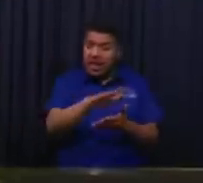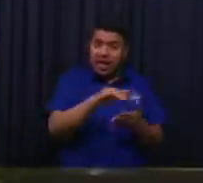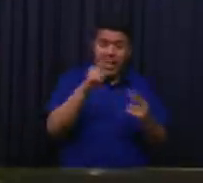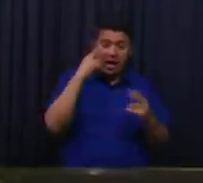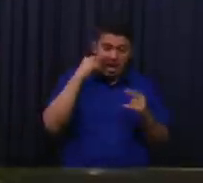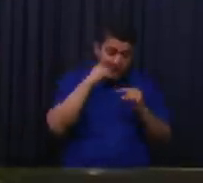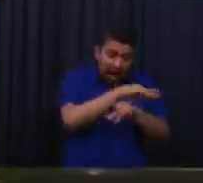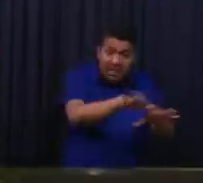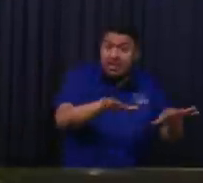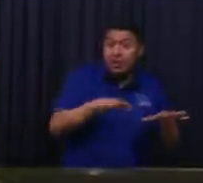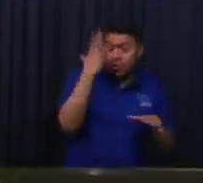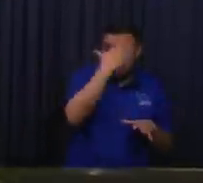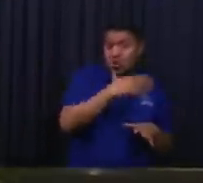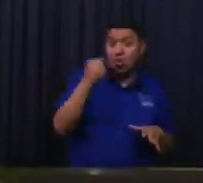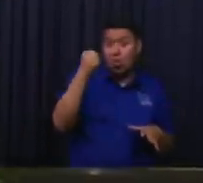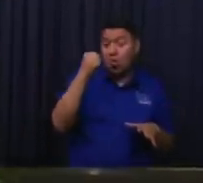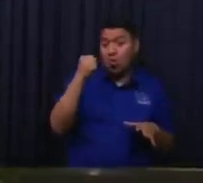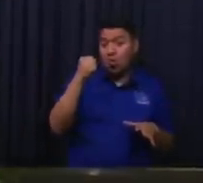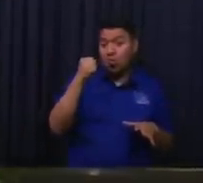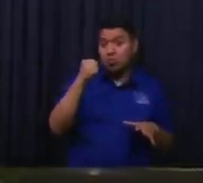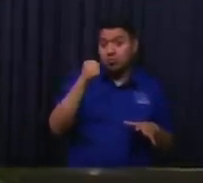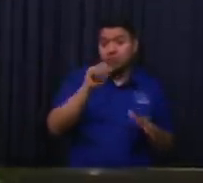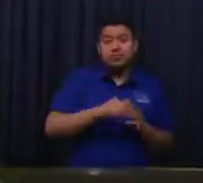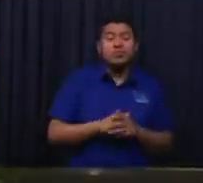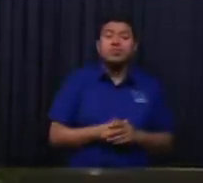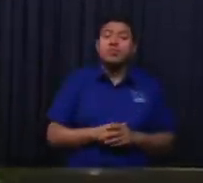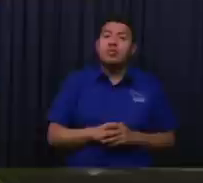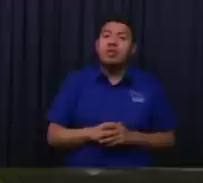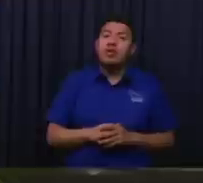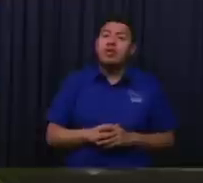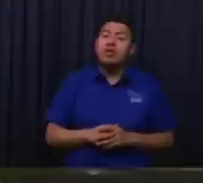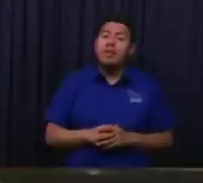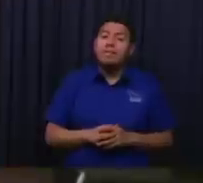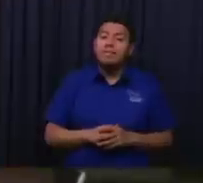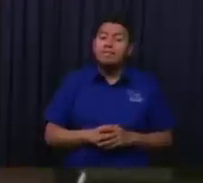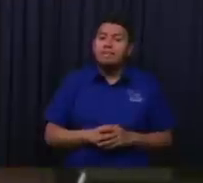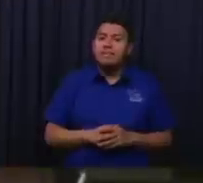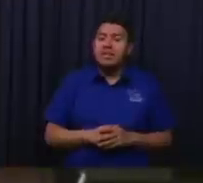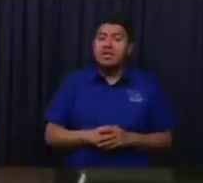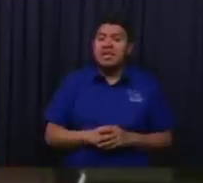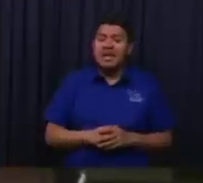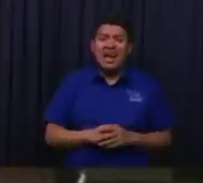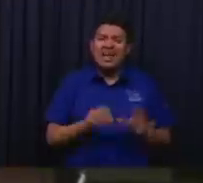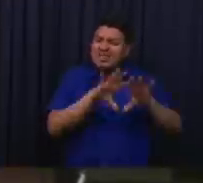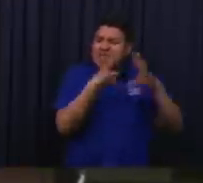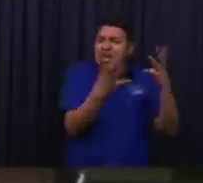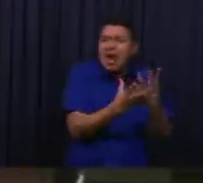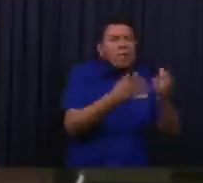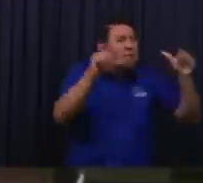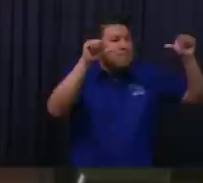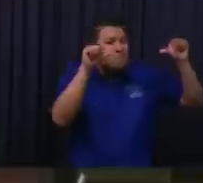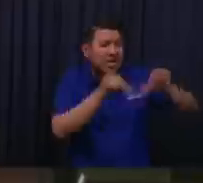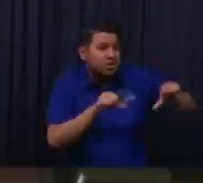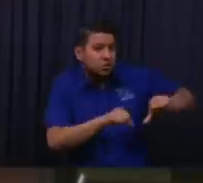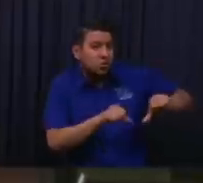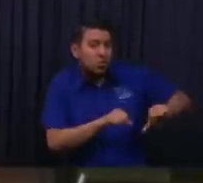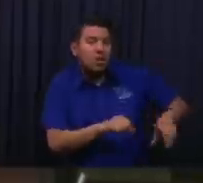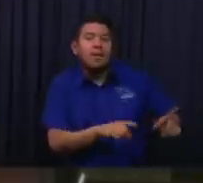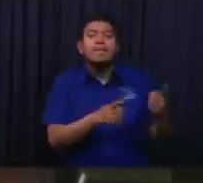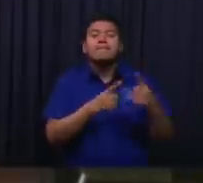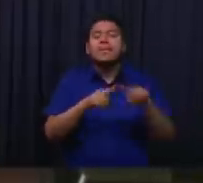permite que saque pan Melquisedec cuando le da a Abraham, ¿verdad? Ese pan ya no procedía de la